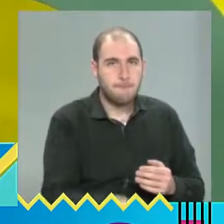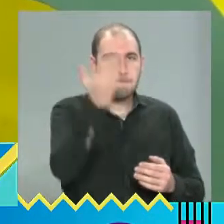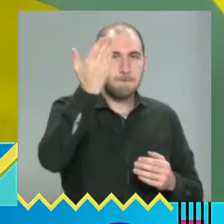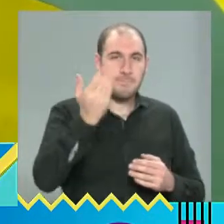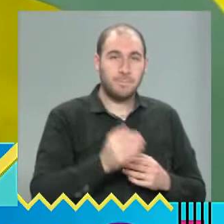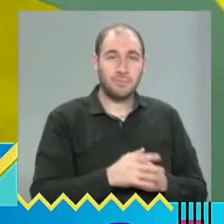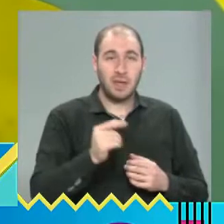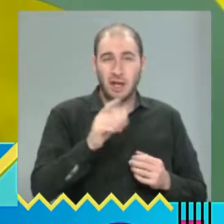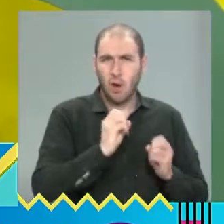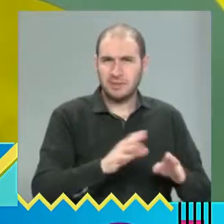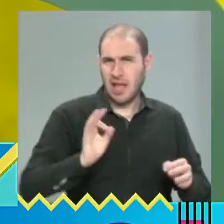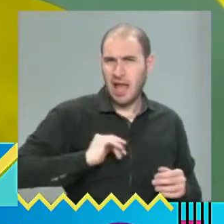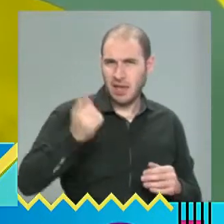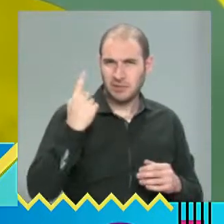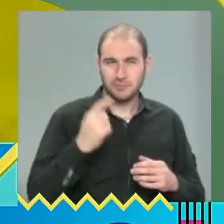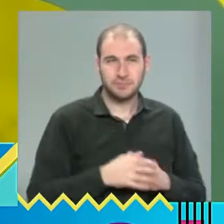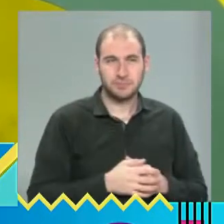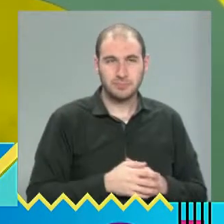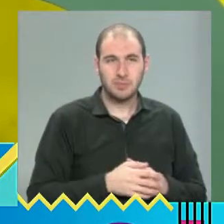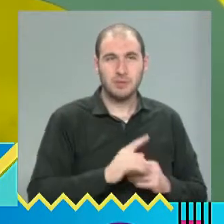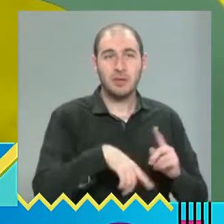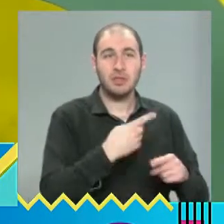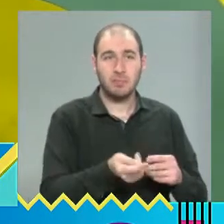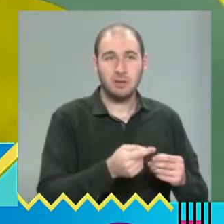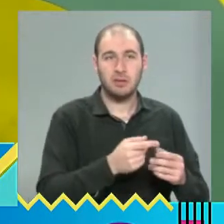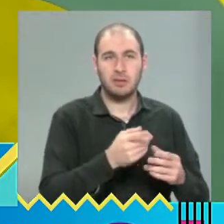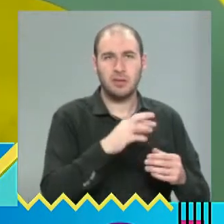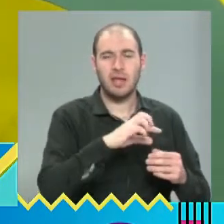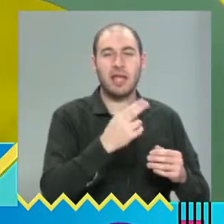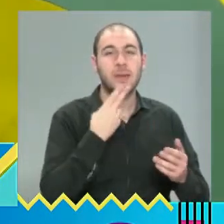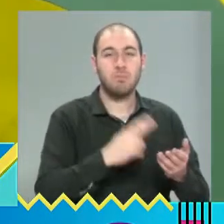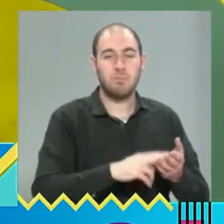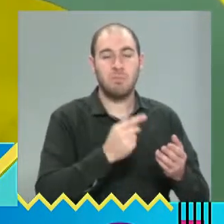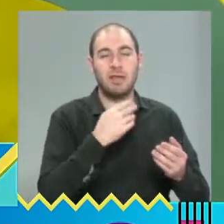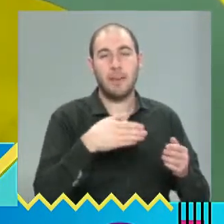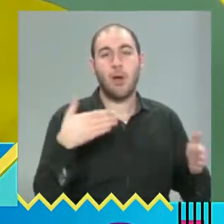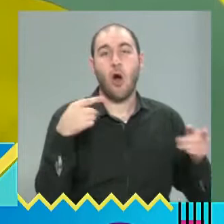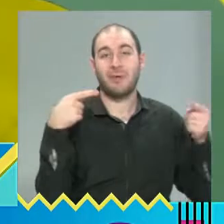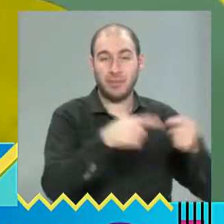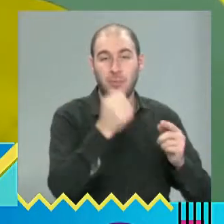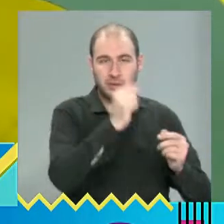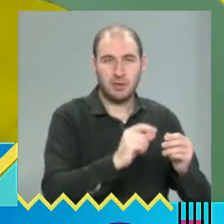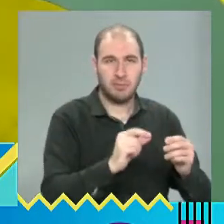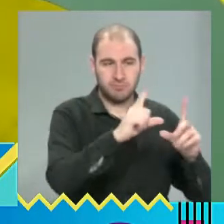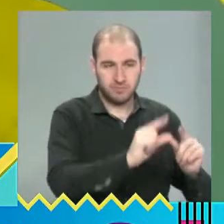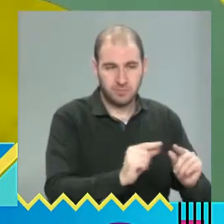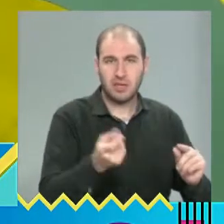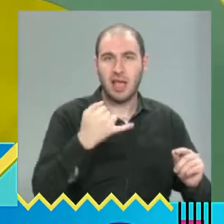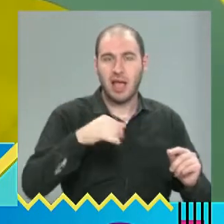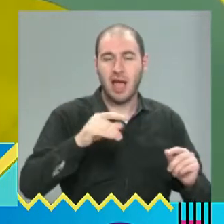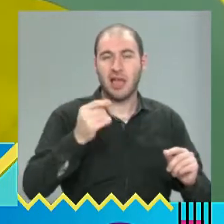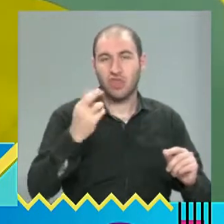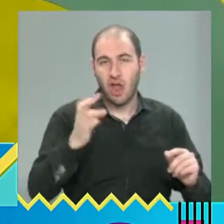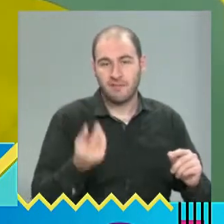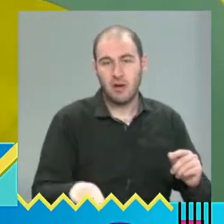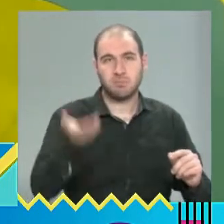salto, que fue a principios de año, como decía Sebastián, después de que se relajaron las metas monetarias, pegó un salto y hubo un traslado. Por